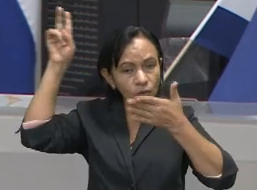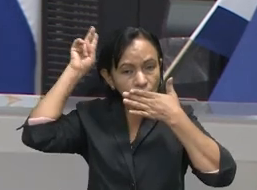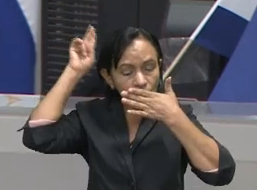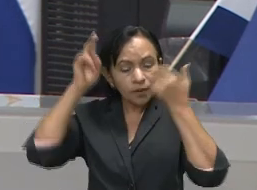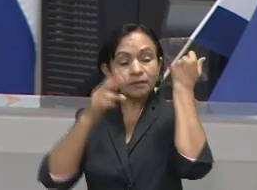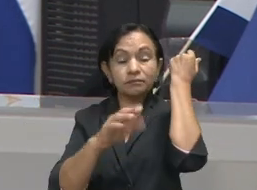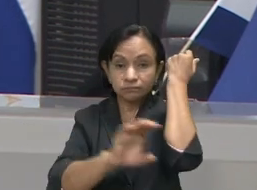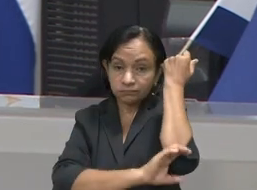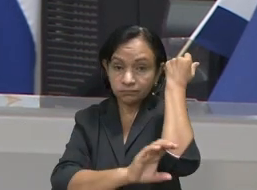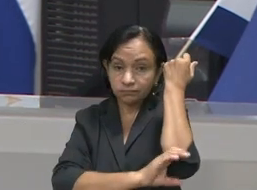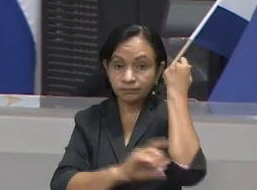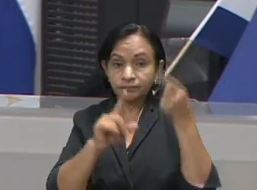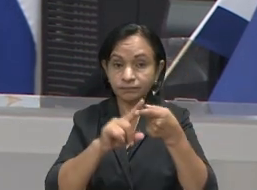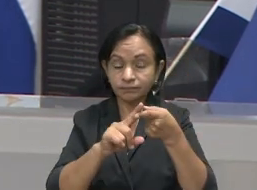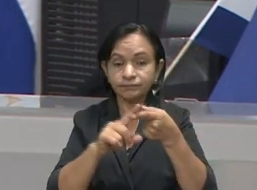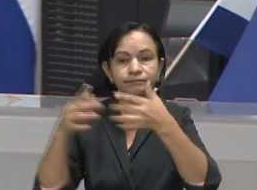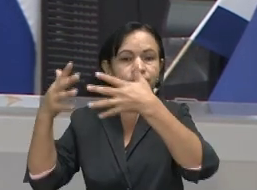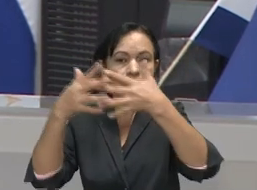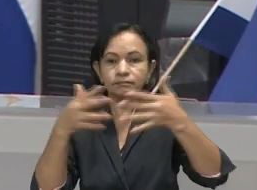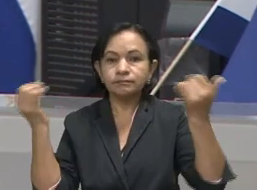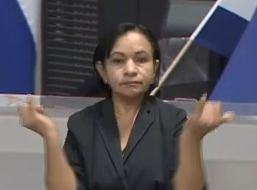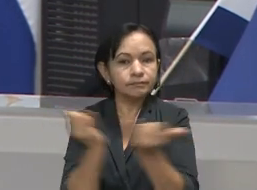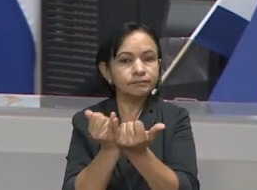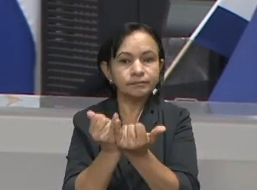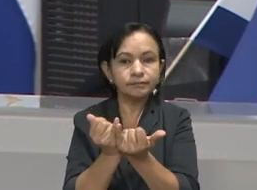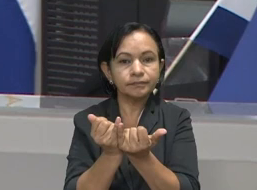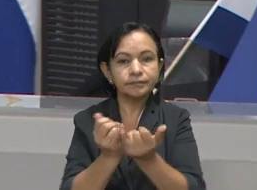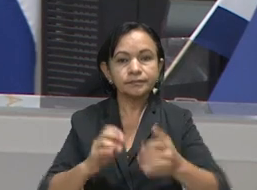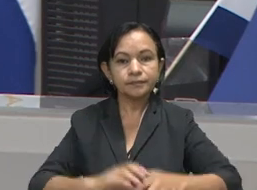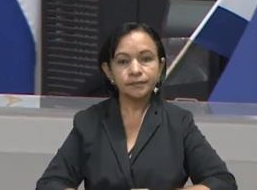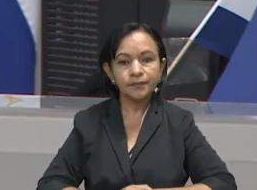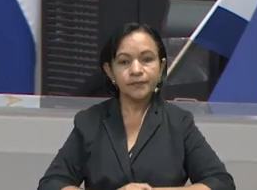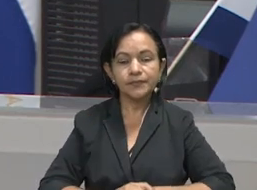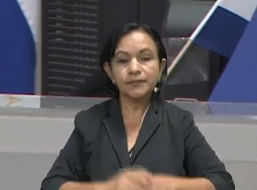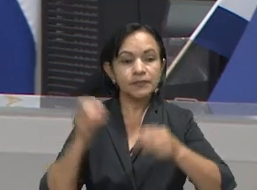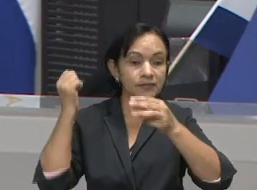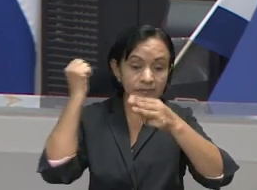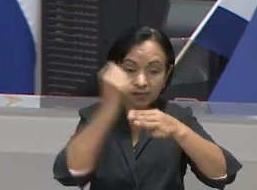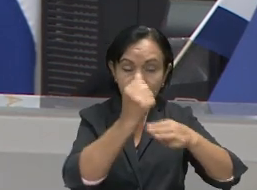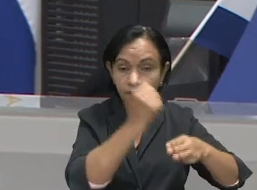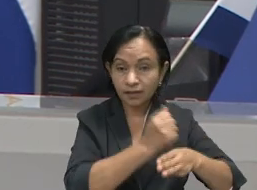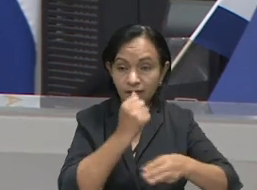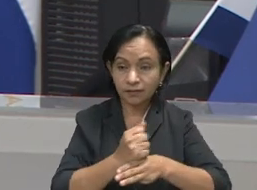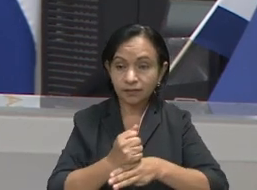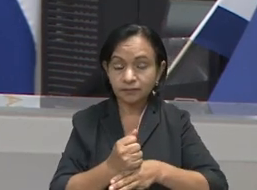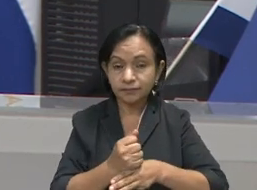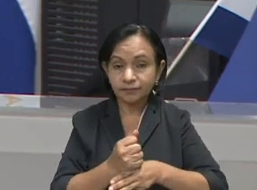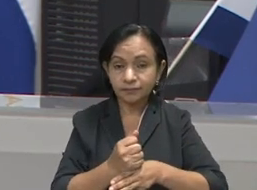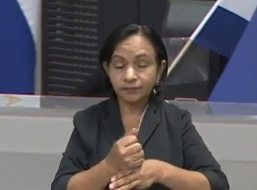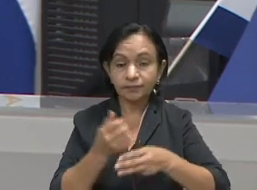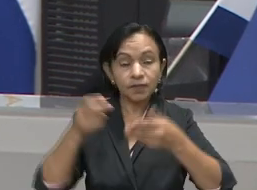canadiense. Y lo mismo pasó en Estados Unidos. Y asesinaron a